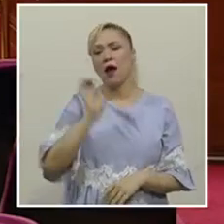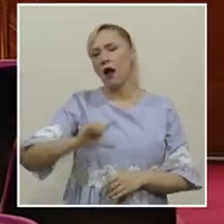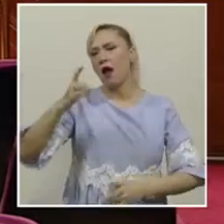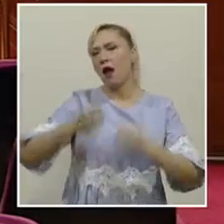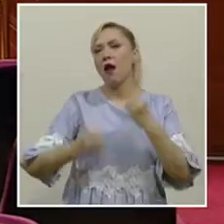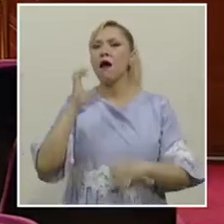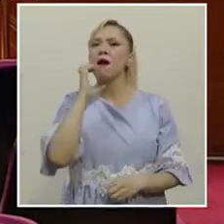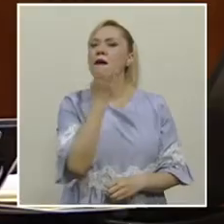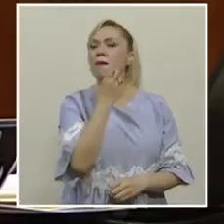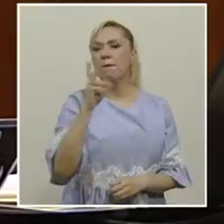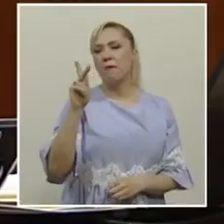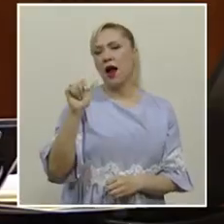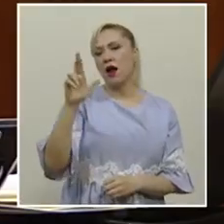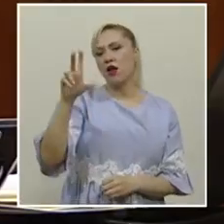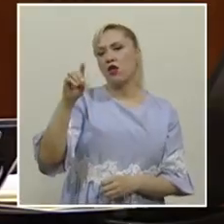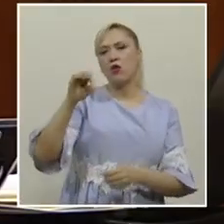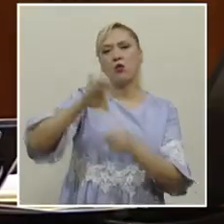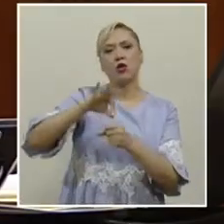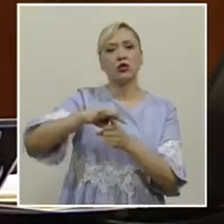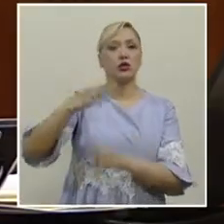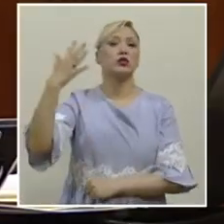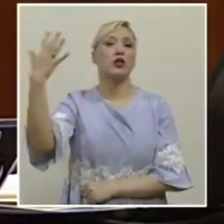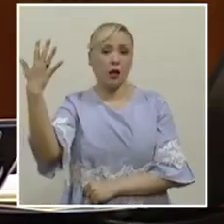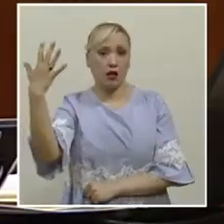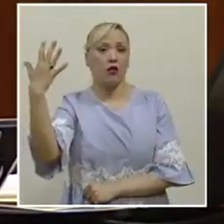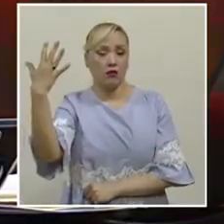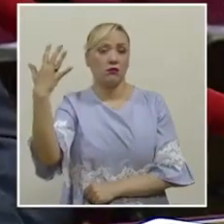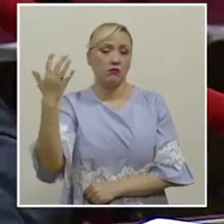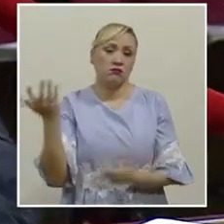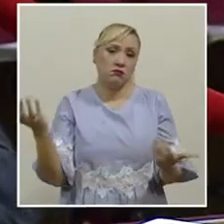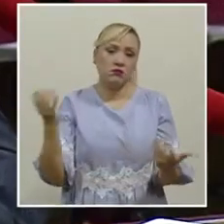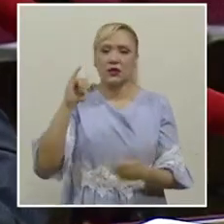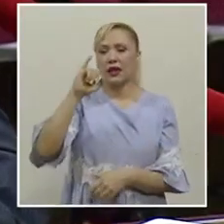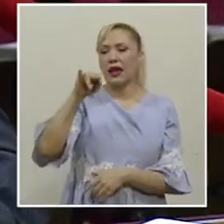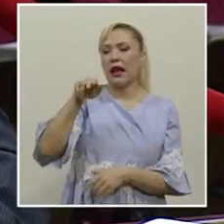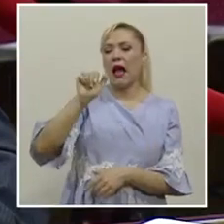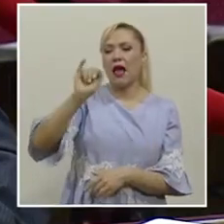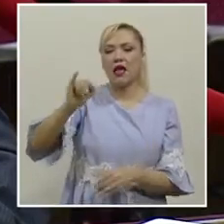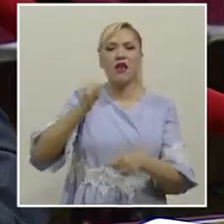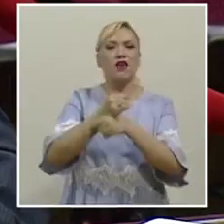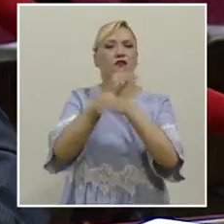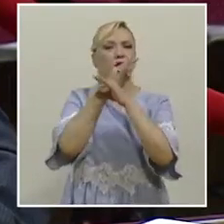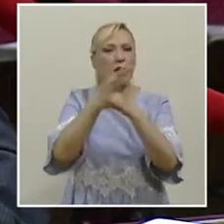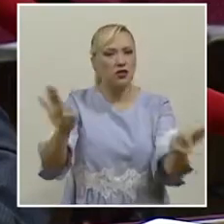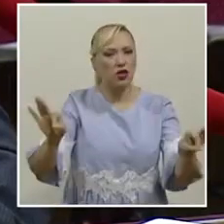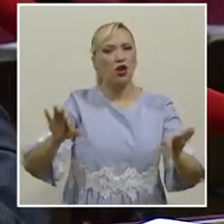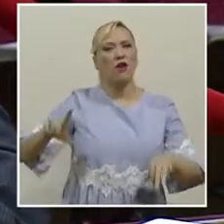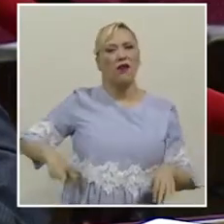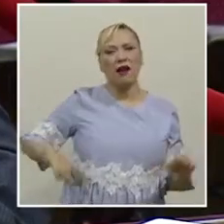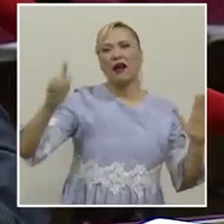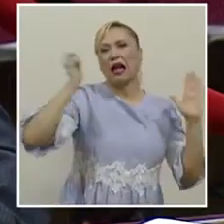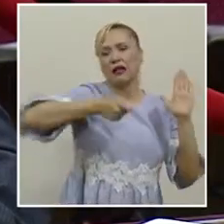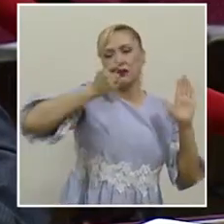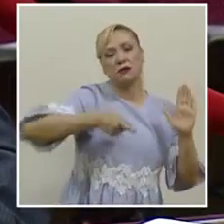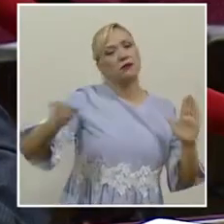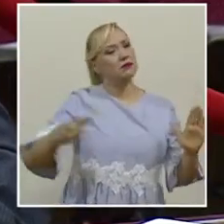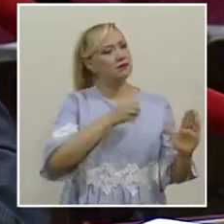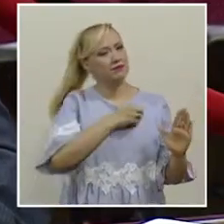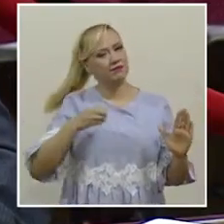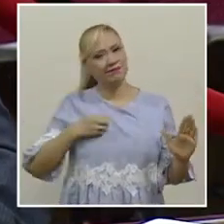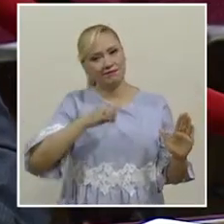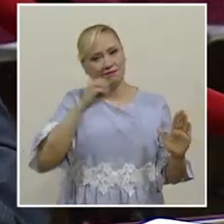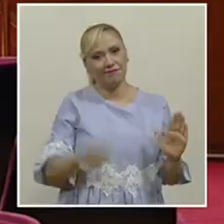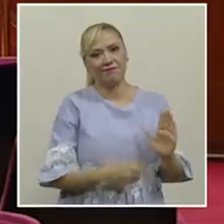no podría invocarse entre el INAI y los órganos de la administración pública en lo tocante a las facultades del